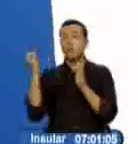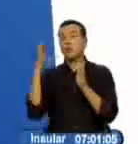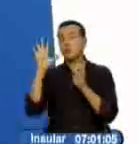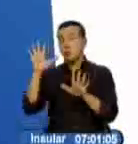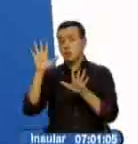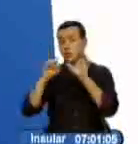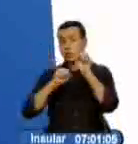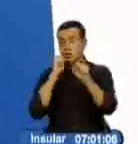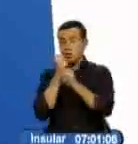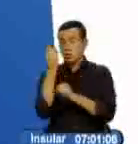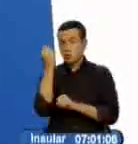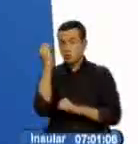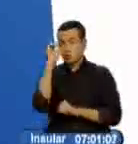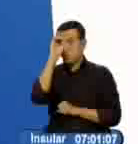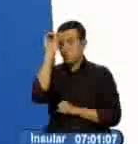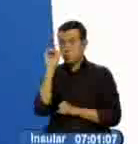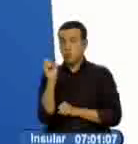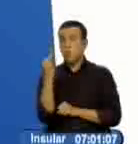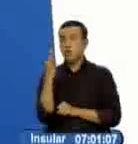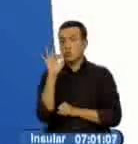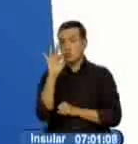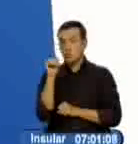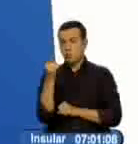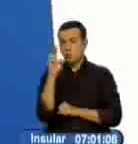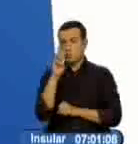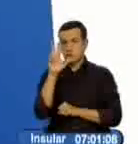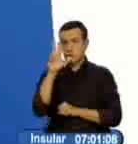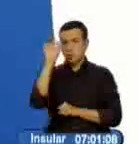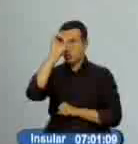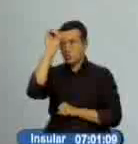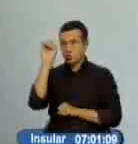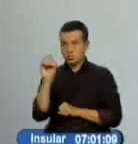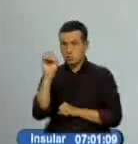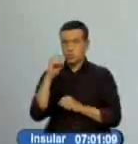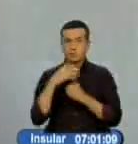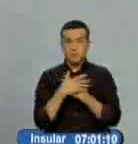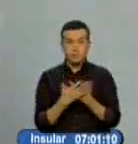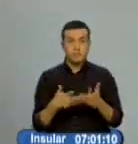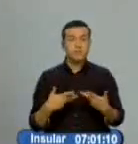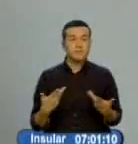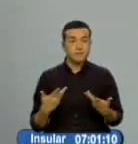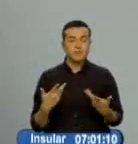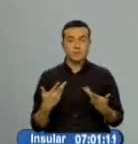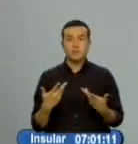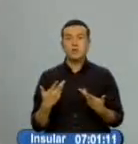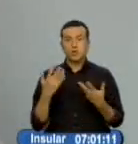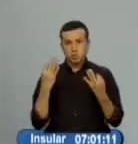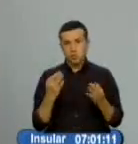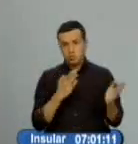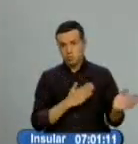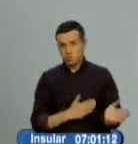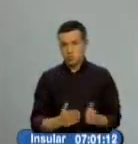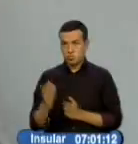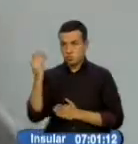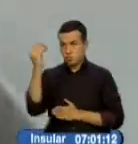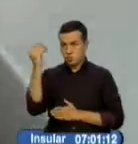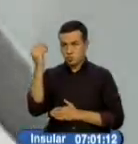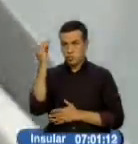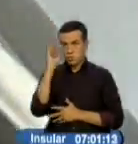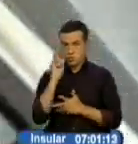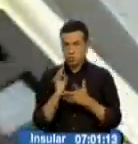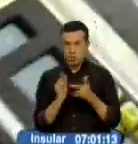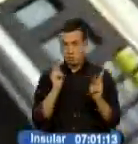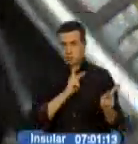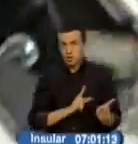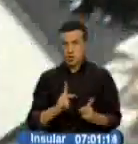años plazo con una tasa de rentabilidad del 9.63%. Esta transacción se la realiza para cumplir con el financiamiento del Plan Anual